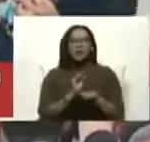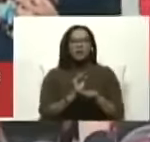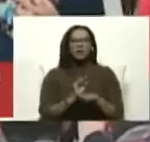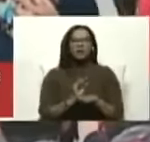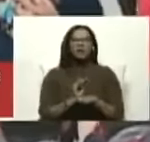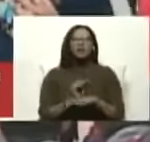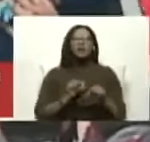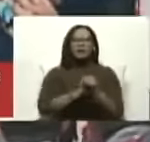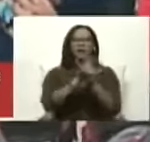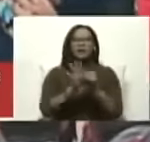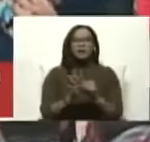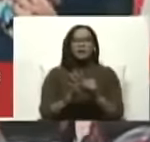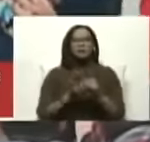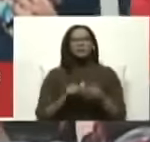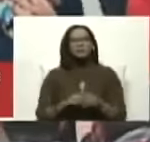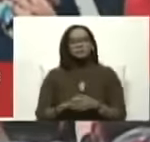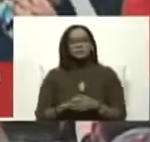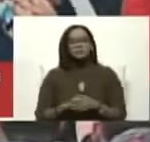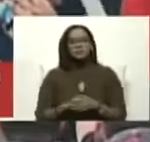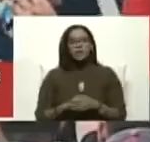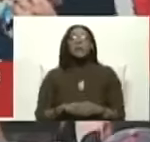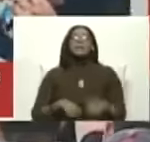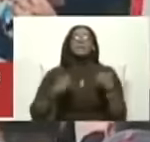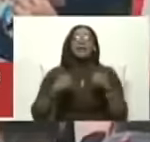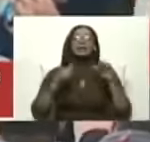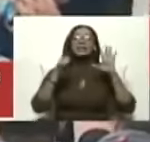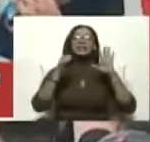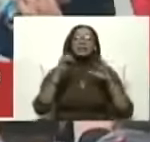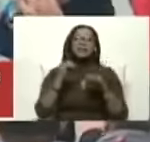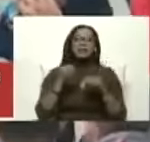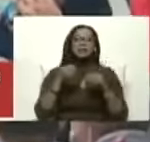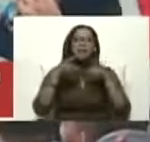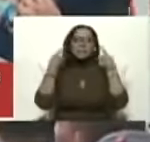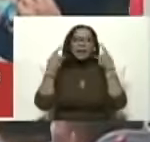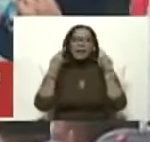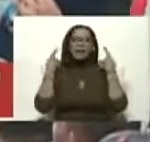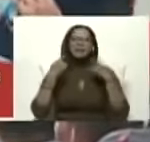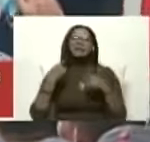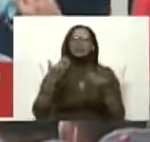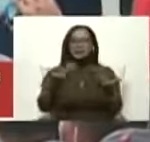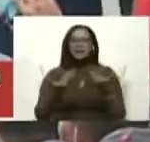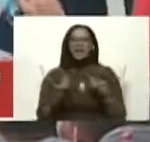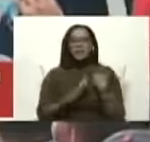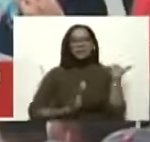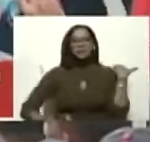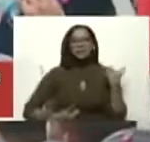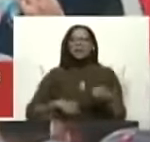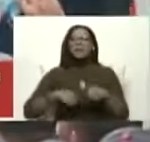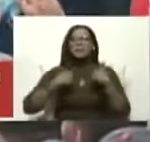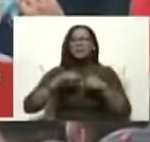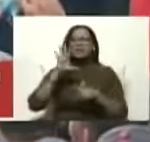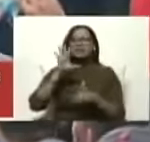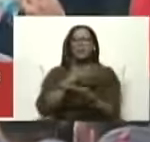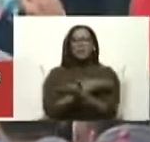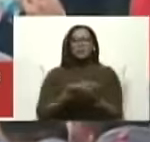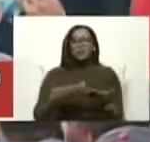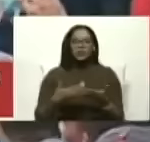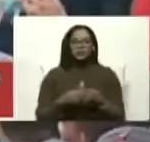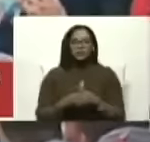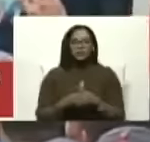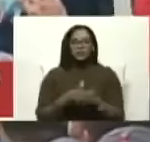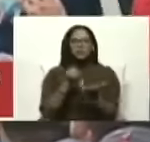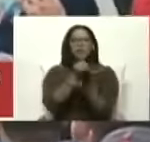durante la COVID-19. Más de 60 mascarillas trajo el presidente. Más de 5 millones de